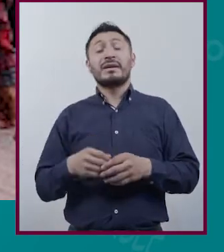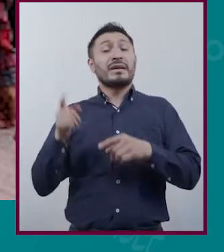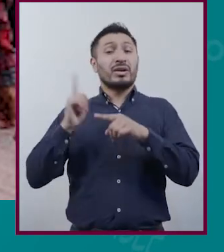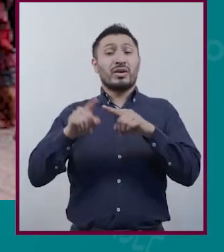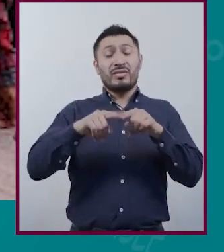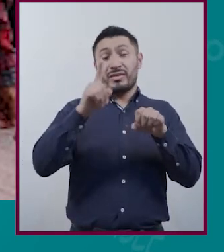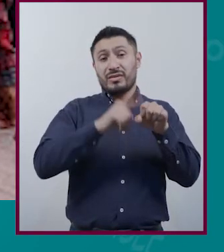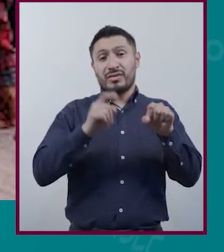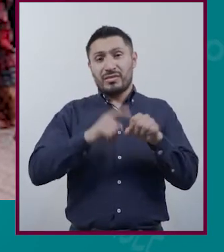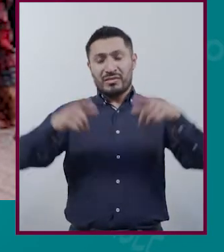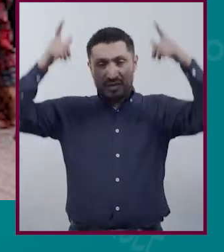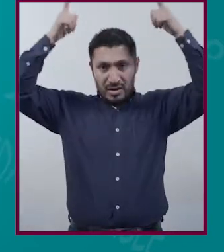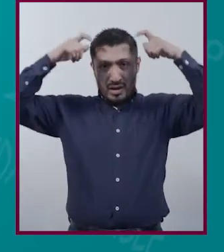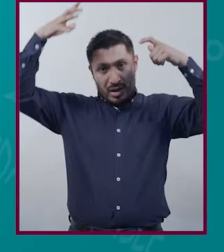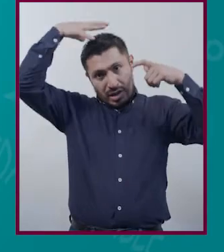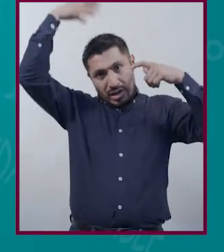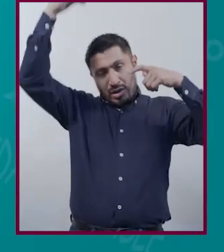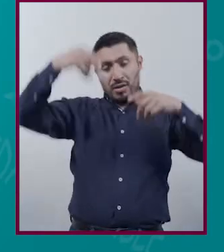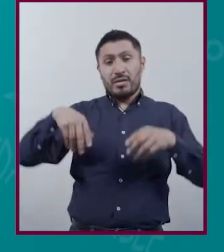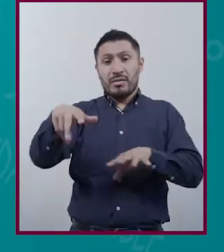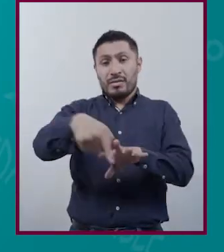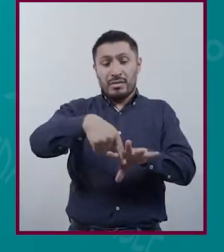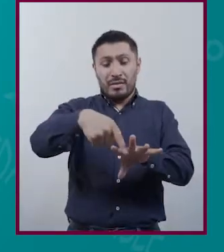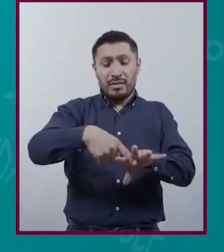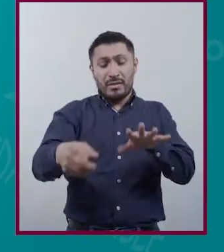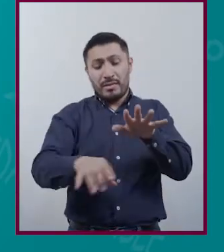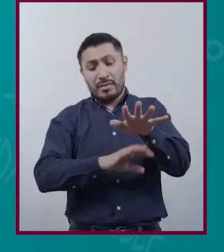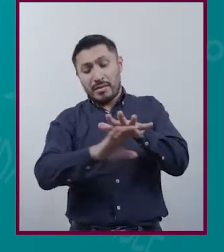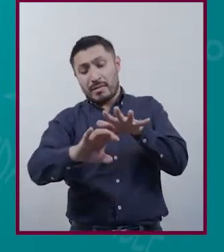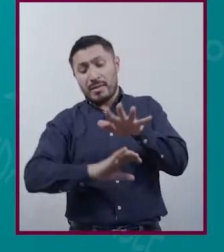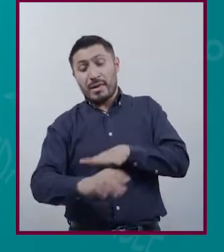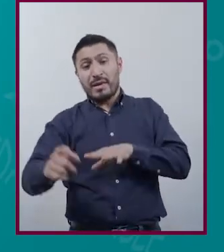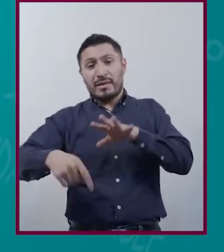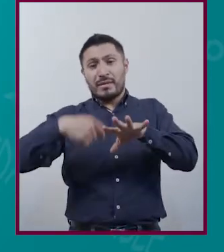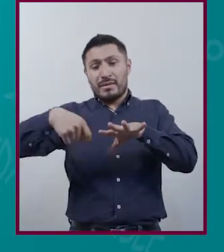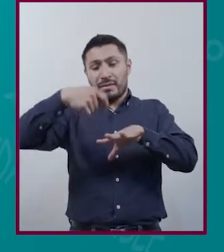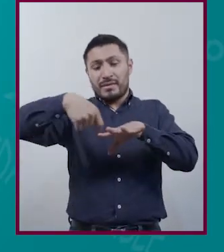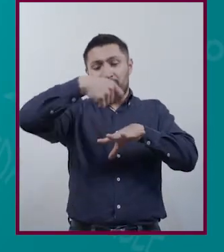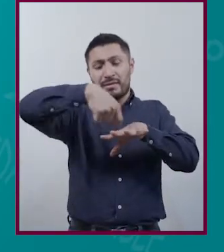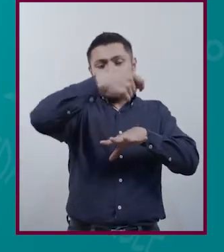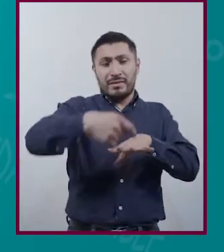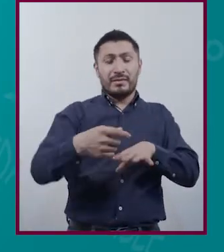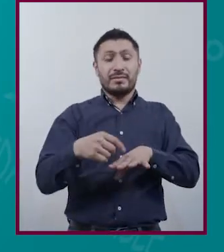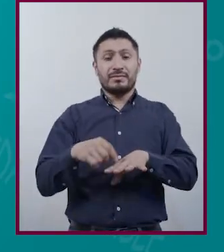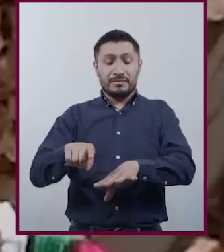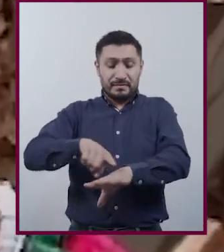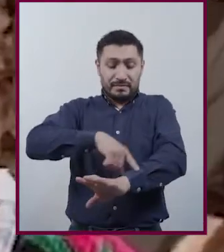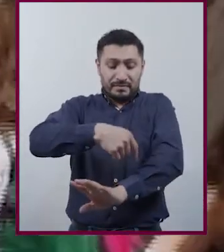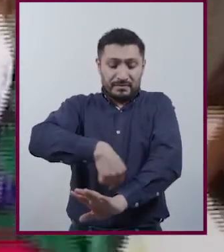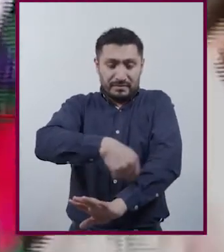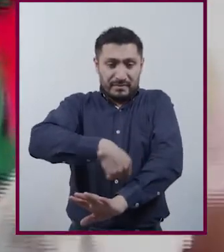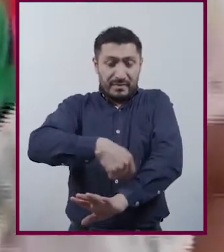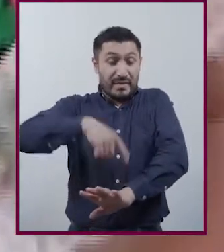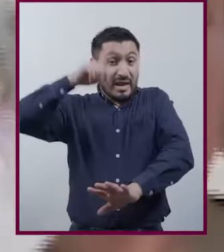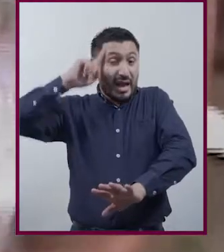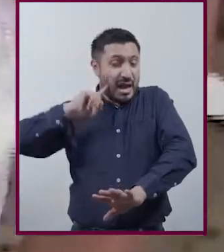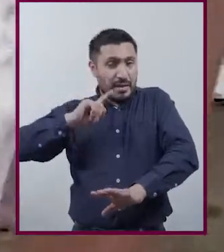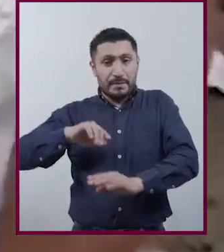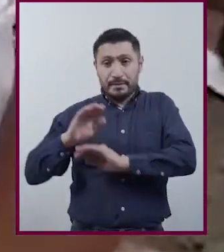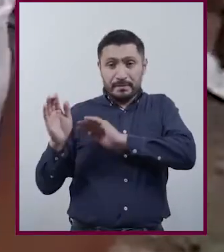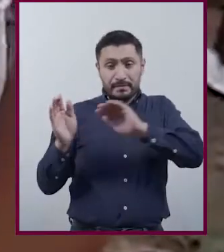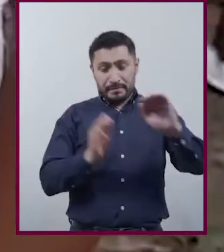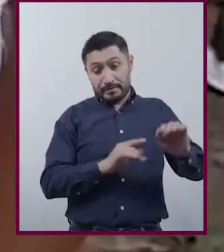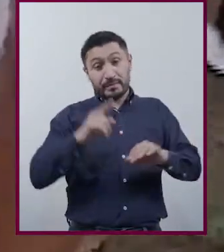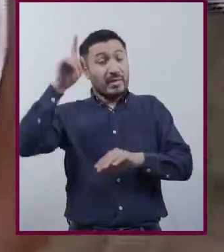sombrero de copa cónica y guaraches de doble suela atados con correas anudadas por arriba del tobillo. La mujer, por su